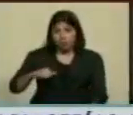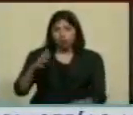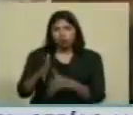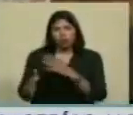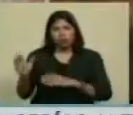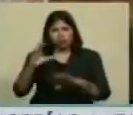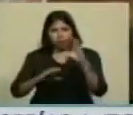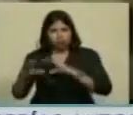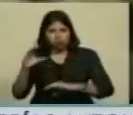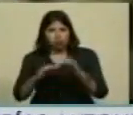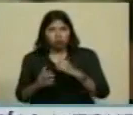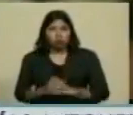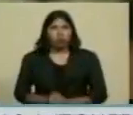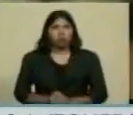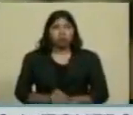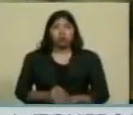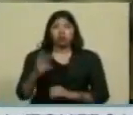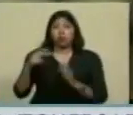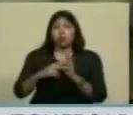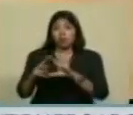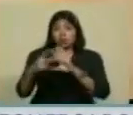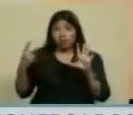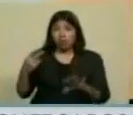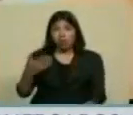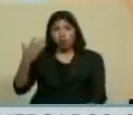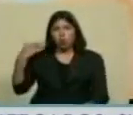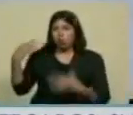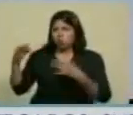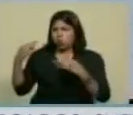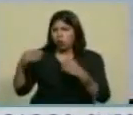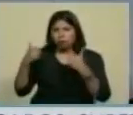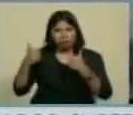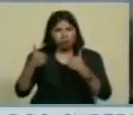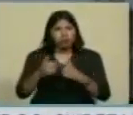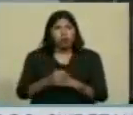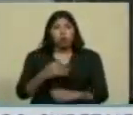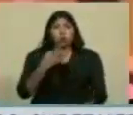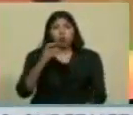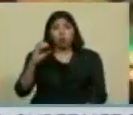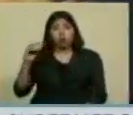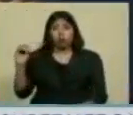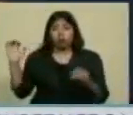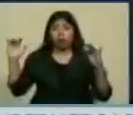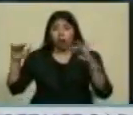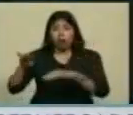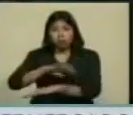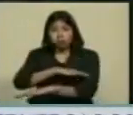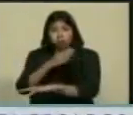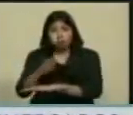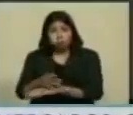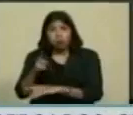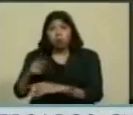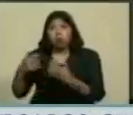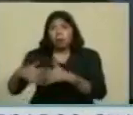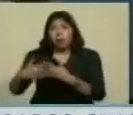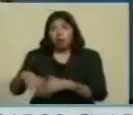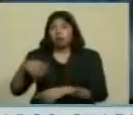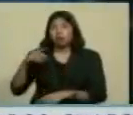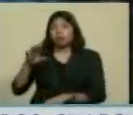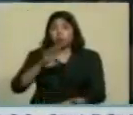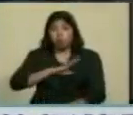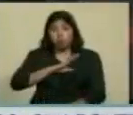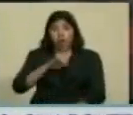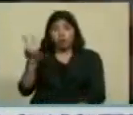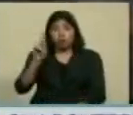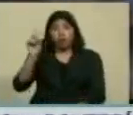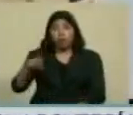de Venezuela. La FICTEC 2017 fue todo un éxito al reunir más de 400 expositores de empresas nacionales e internacionales. La